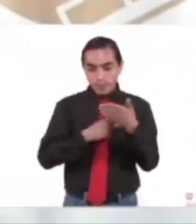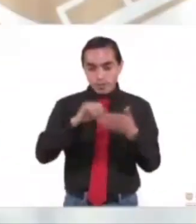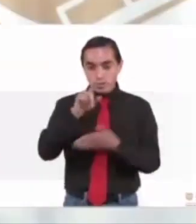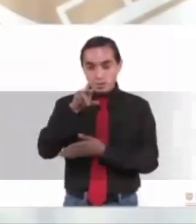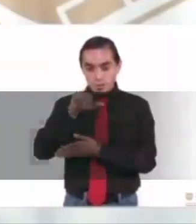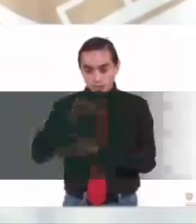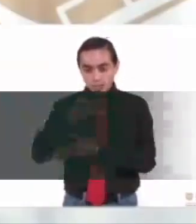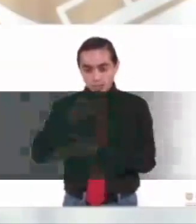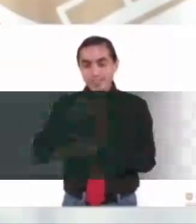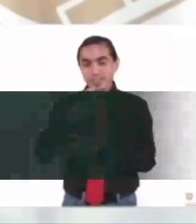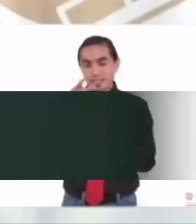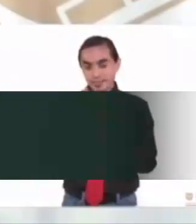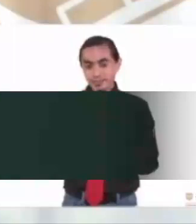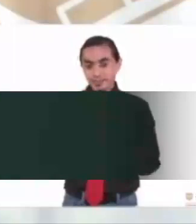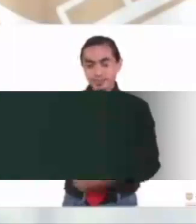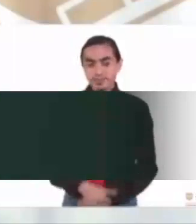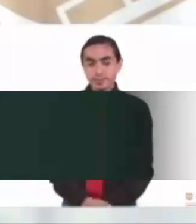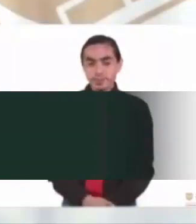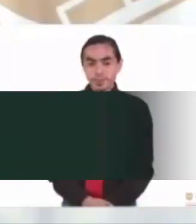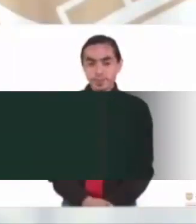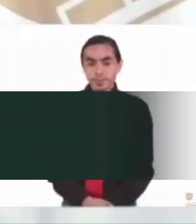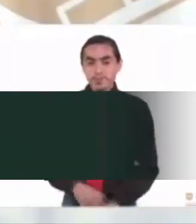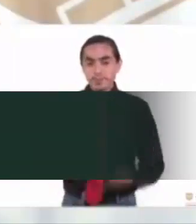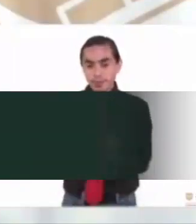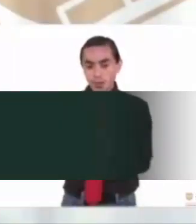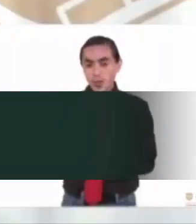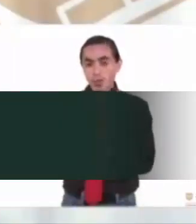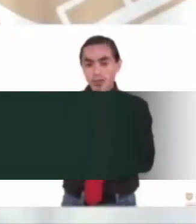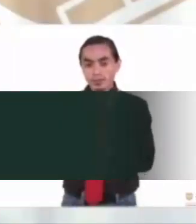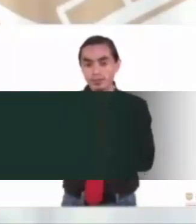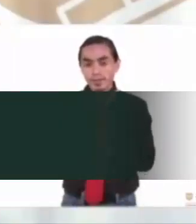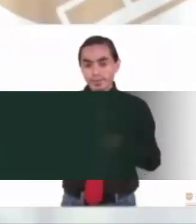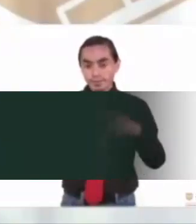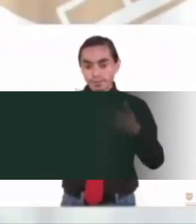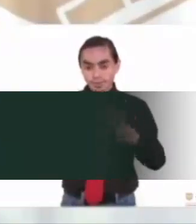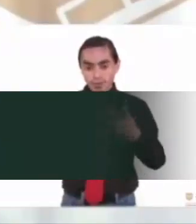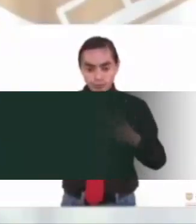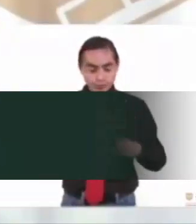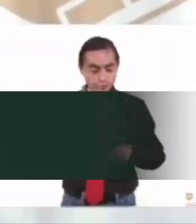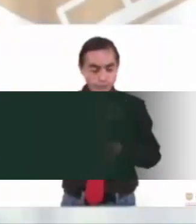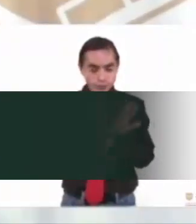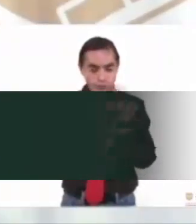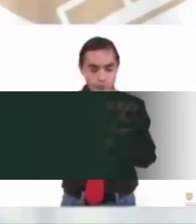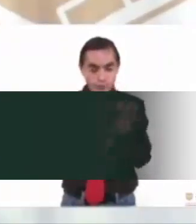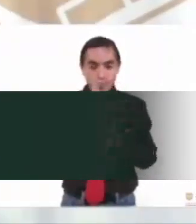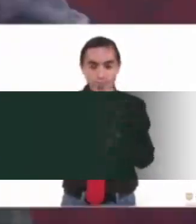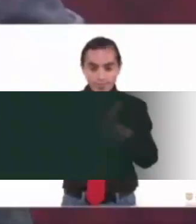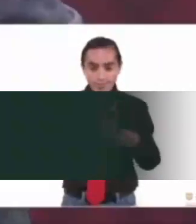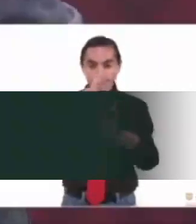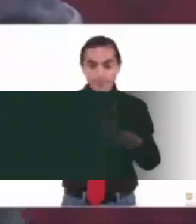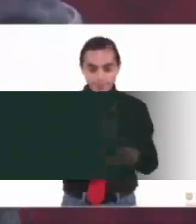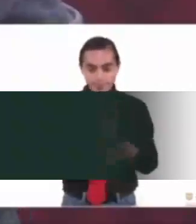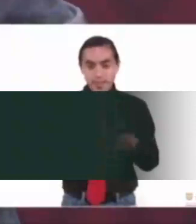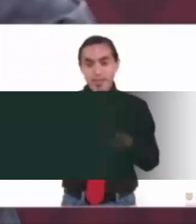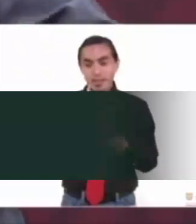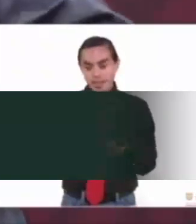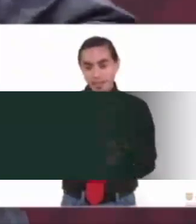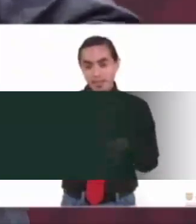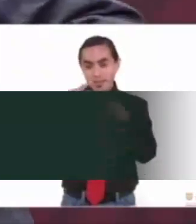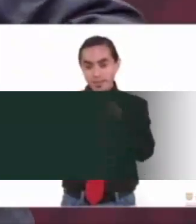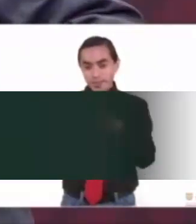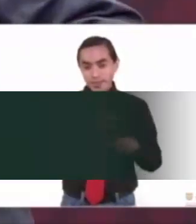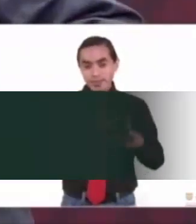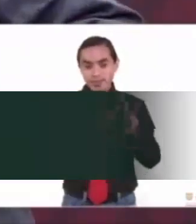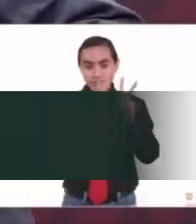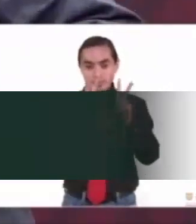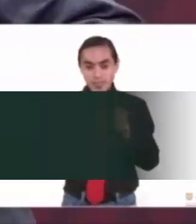La jefa de gobierno, Claudia Sheinbaum, invitó a la población a acudir al primer tianguis turístico en la Ciudad de México. En conferencia de prensa se presentó